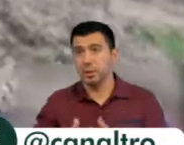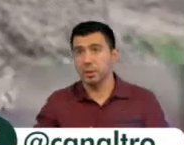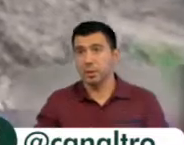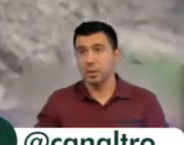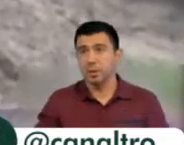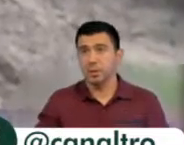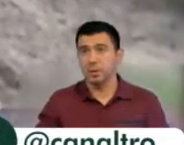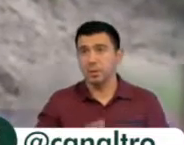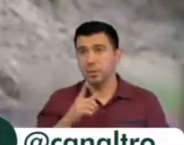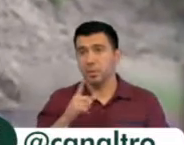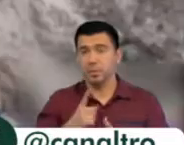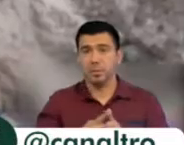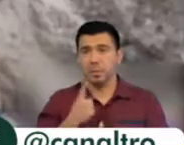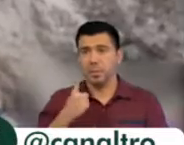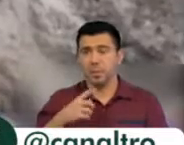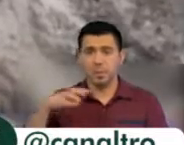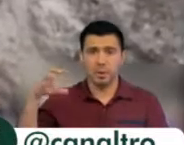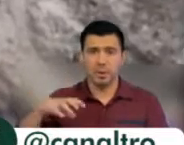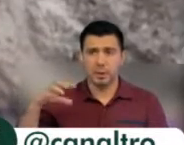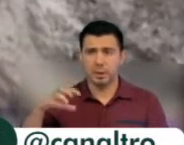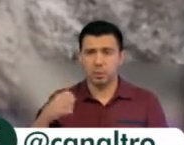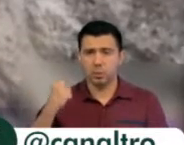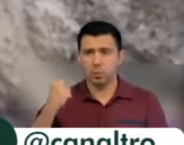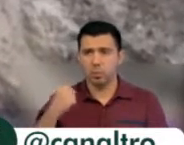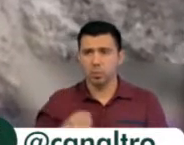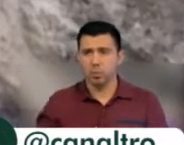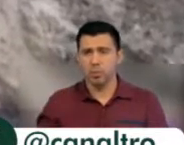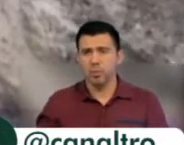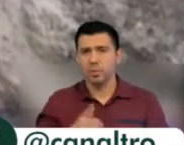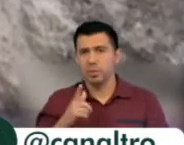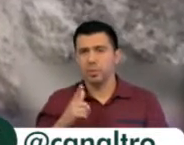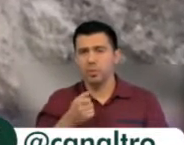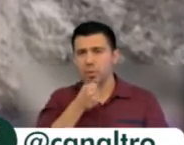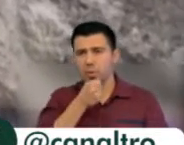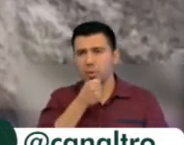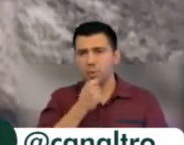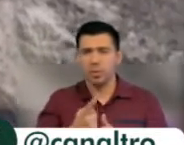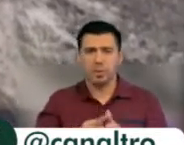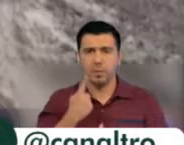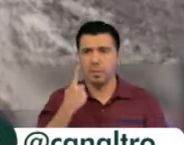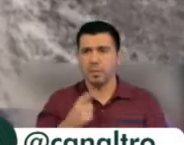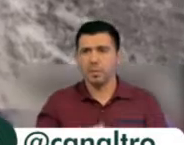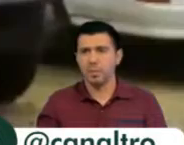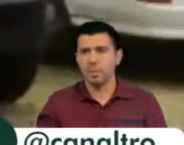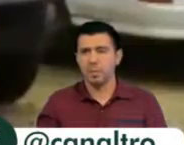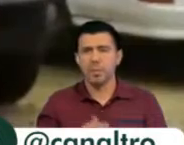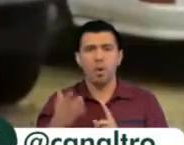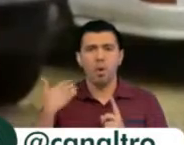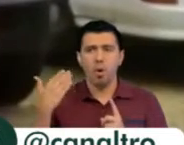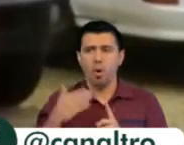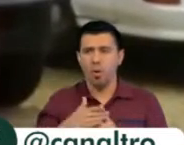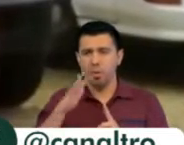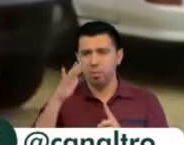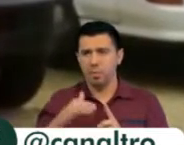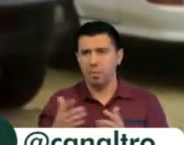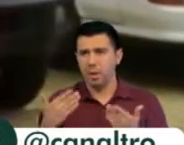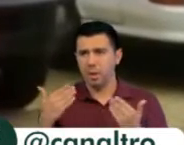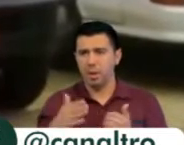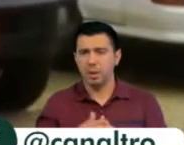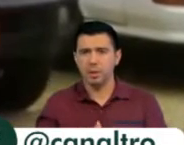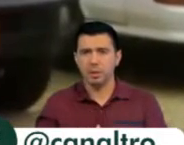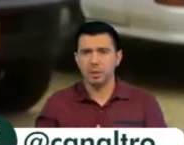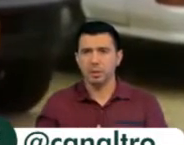de los primeros aguaceros, de las primeras noticias, de las de la ola invernal que se nos viene. Debido a